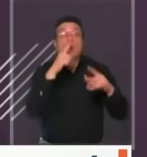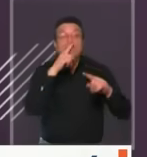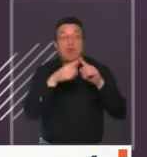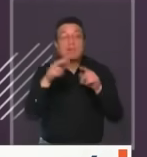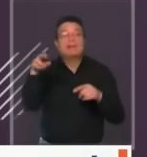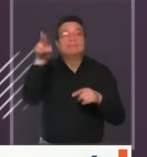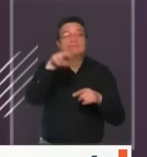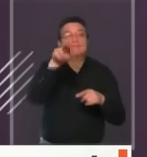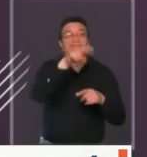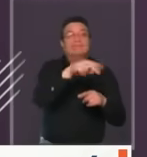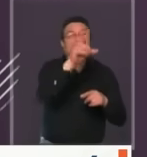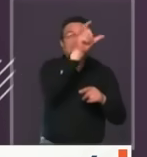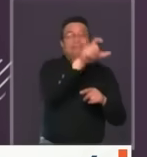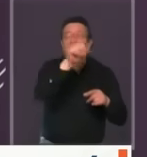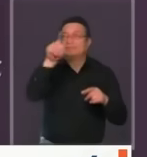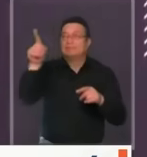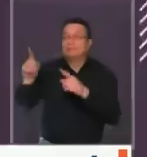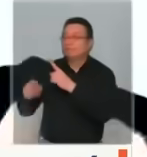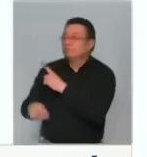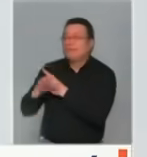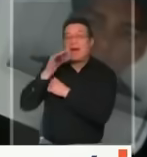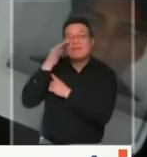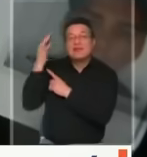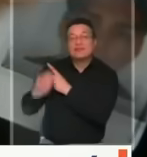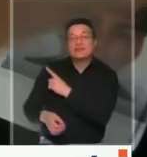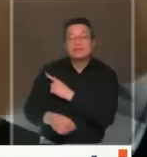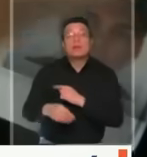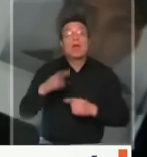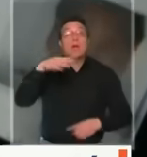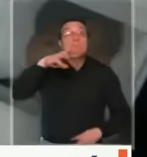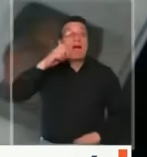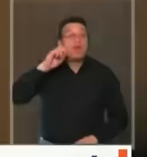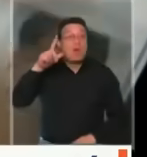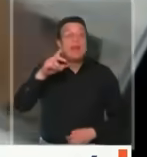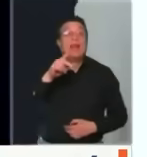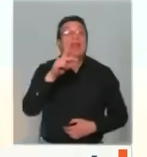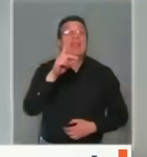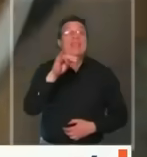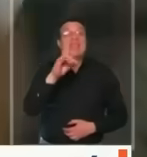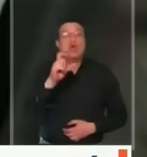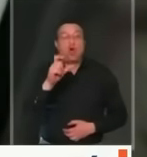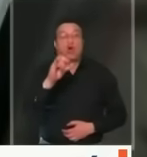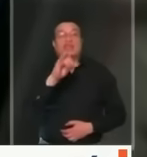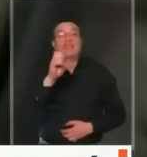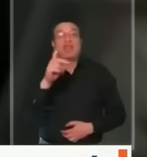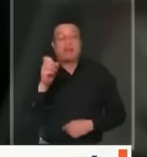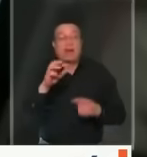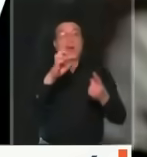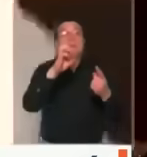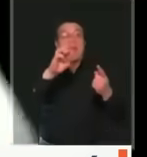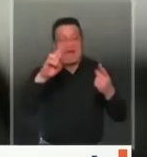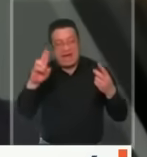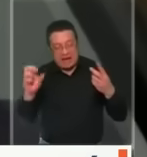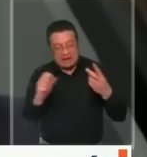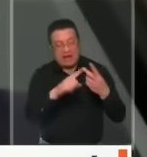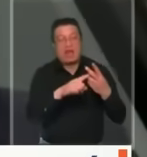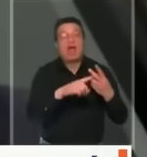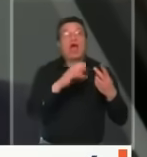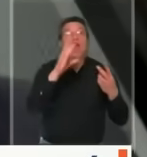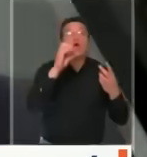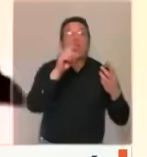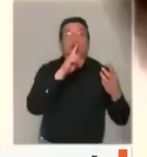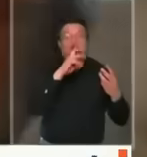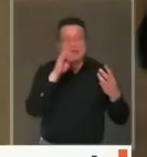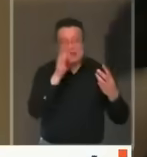en 2 o más de los ilícitos. Manuel y Diego Sandoval, Elíasar Parra Santibáñez, Claudio Cortés